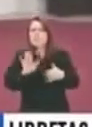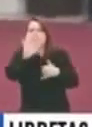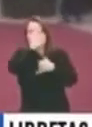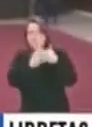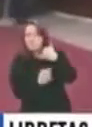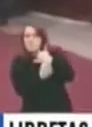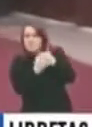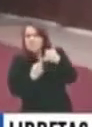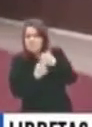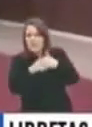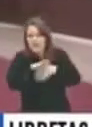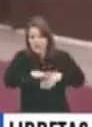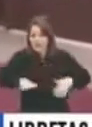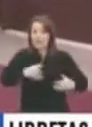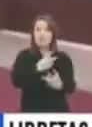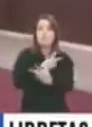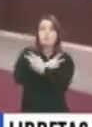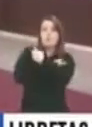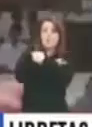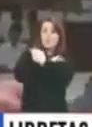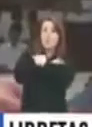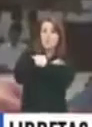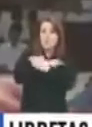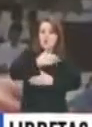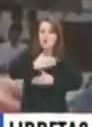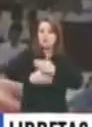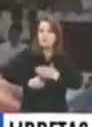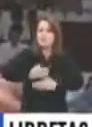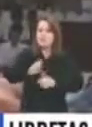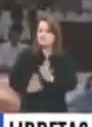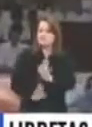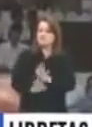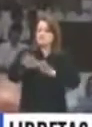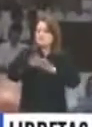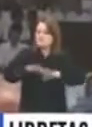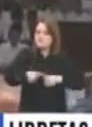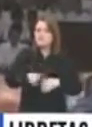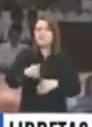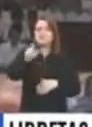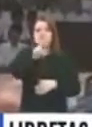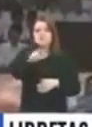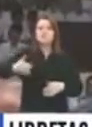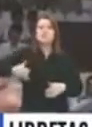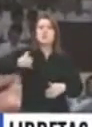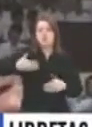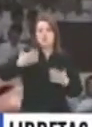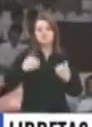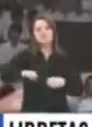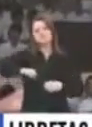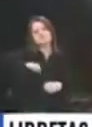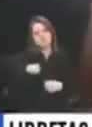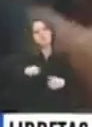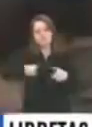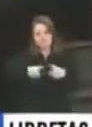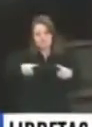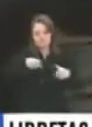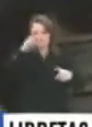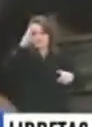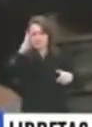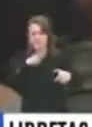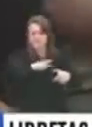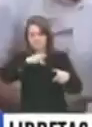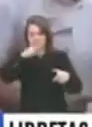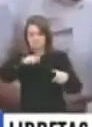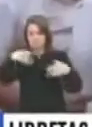departamentos del país. Aquí en el Huila, esta es la cuarta jornada que vamos a tener y tenemos otra ahorita el 16 de marzo en Pitalito. Con su